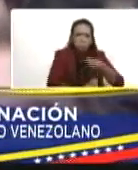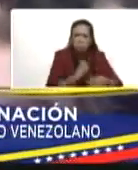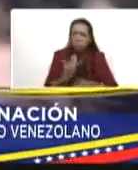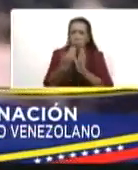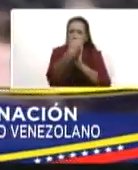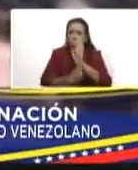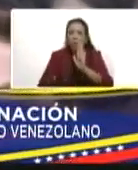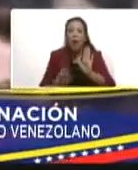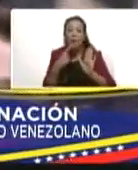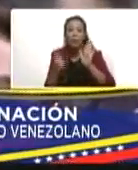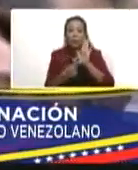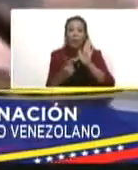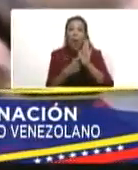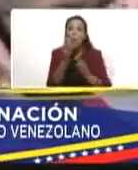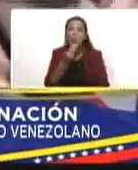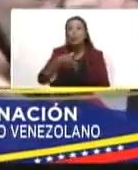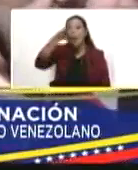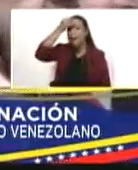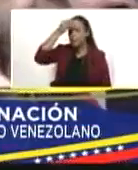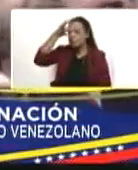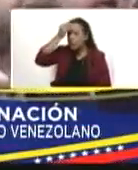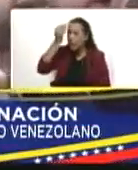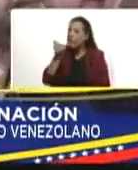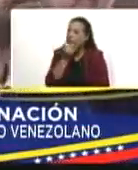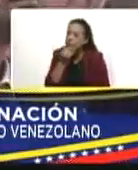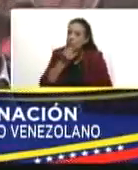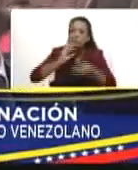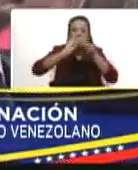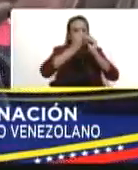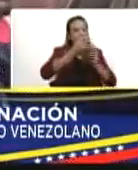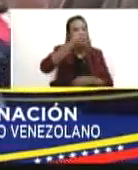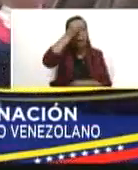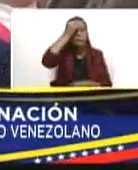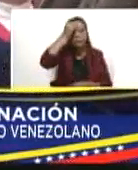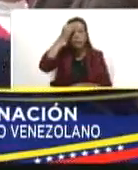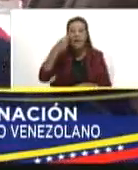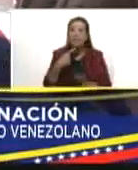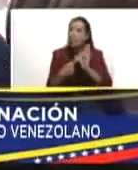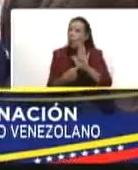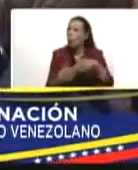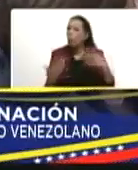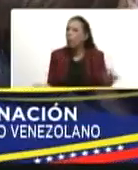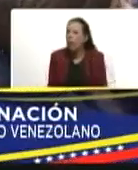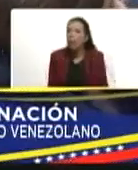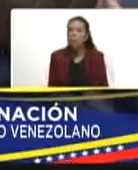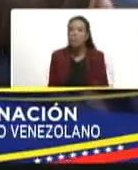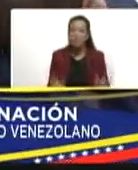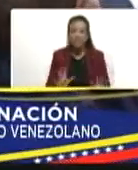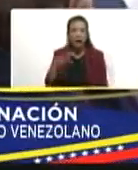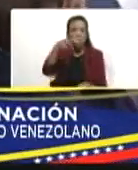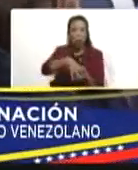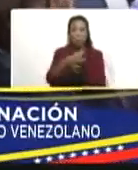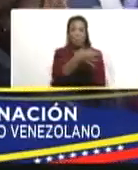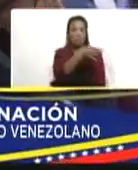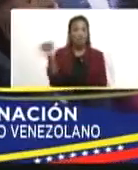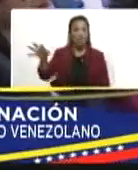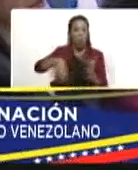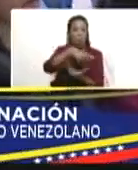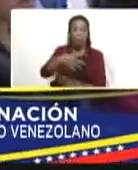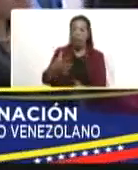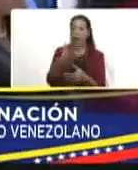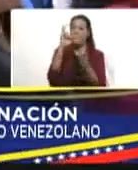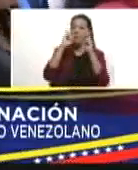fundar mucho aprendizaje esto no quiere decir que haya estado exento de problemas y